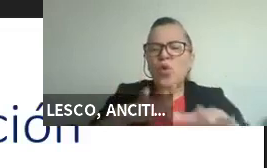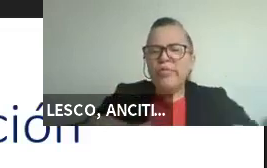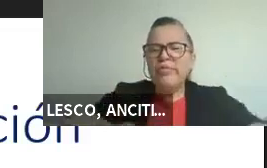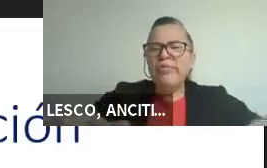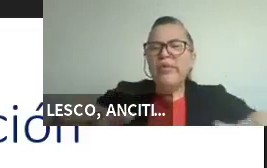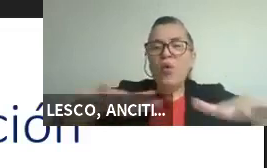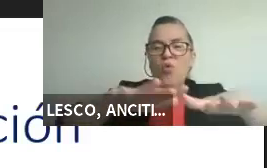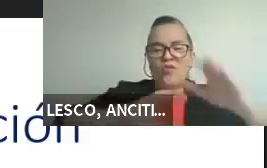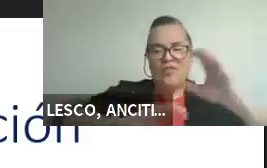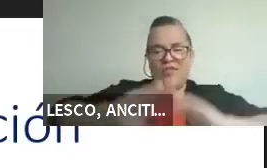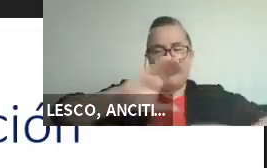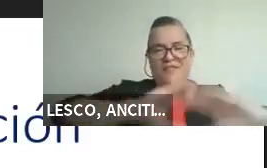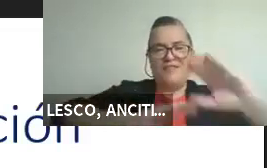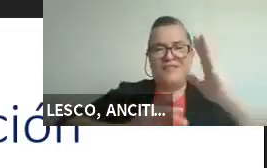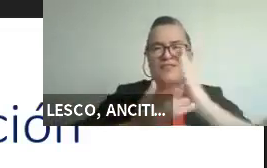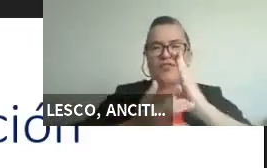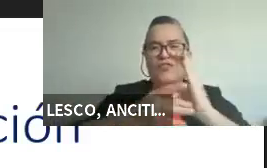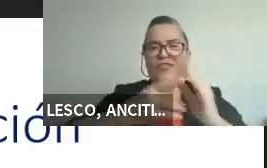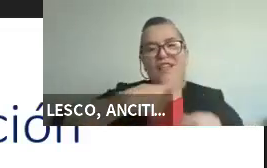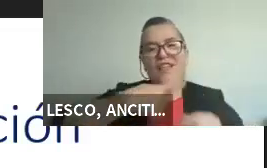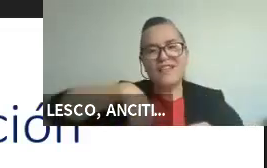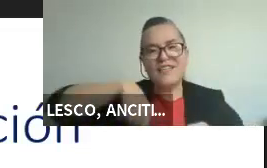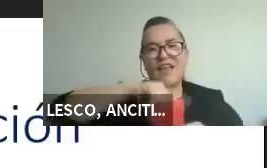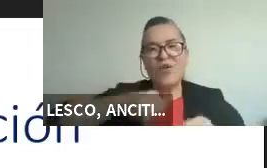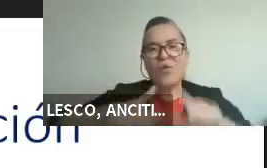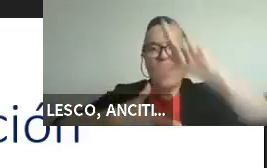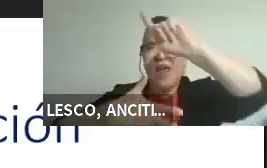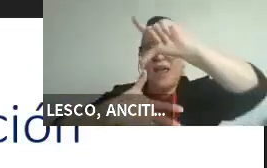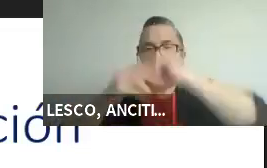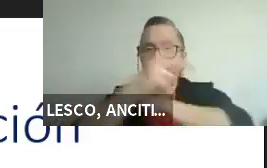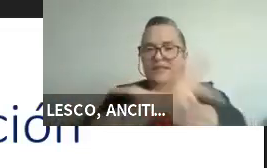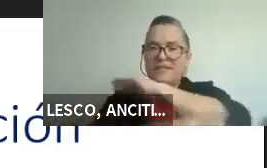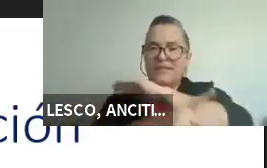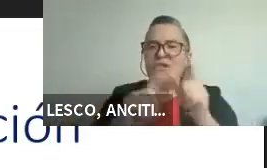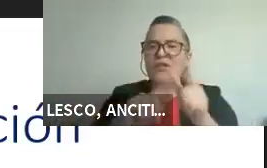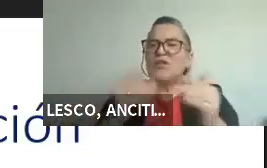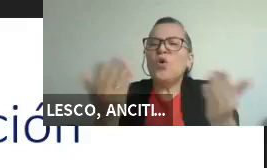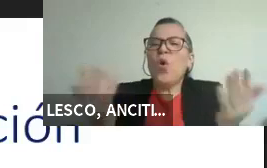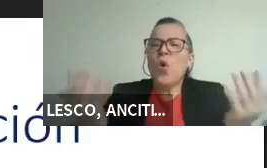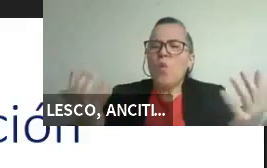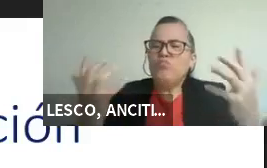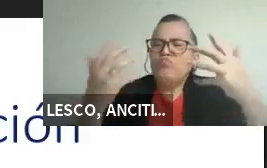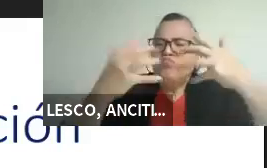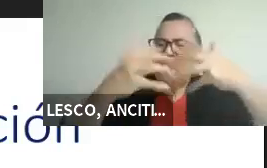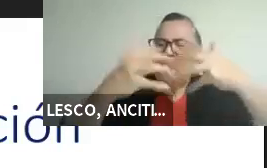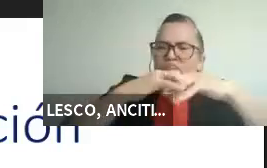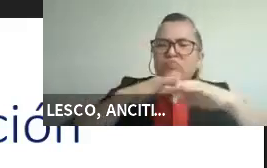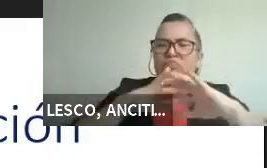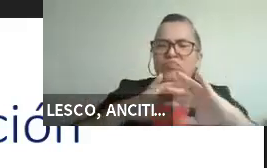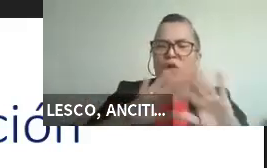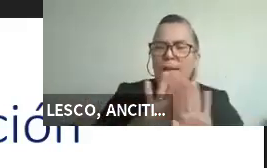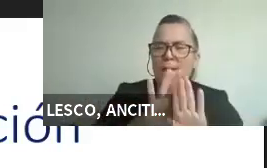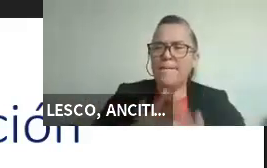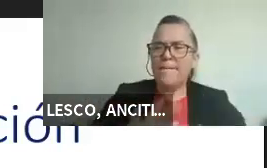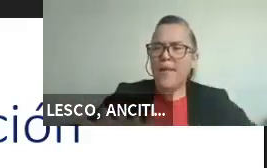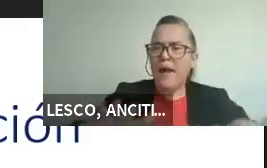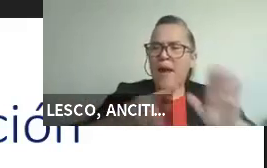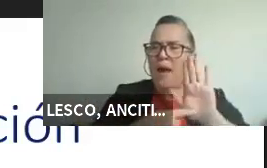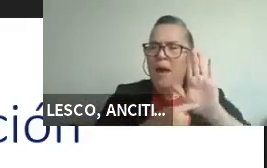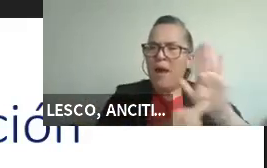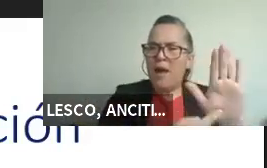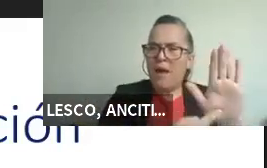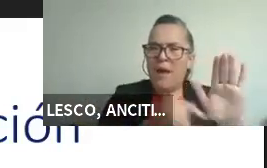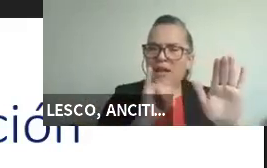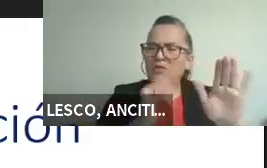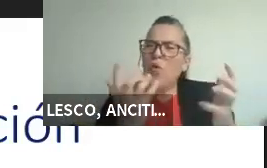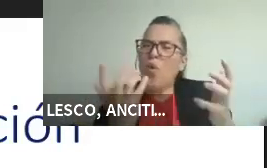ciencia y la tecnología en nuestros países es decir como empata cómo encaja este panorama que acabo de presentar de la